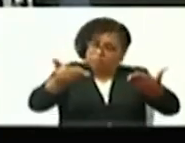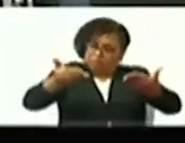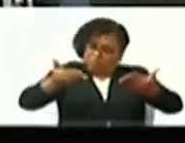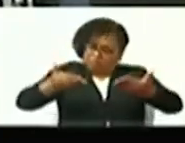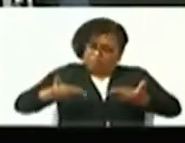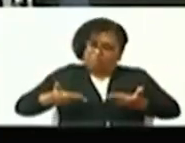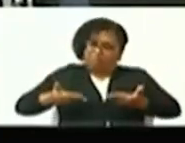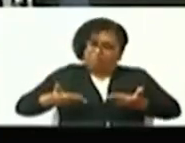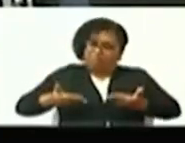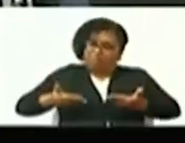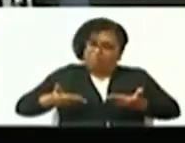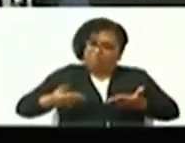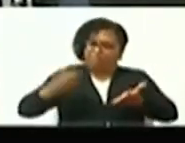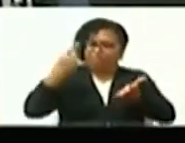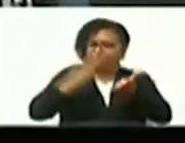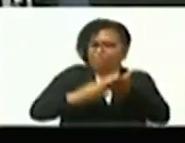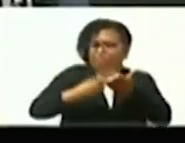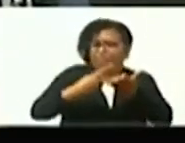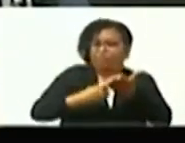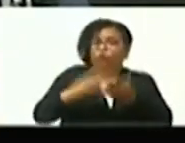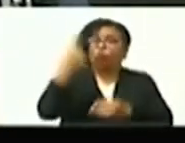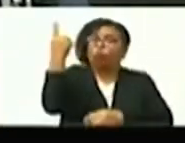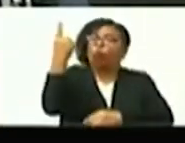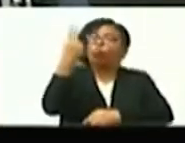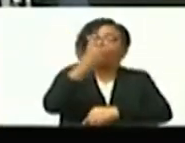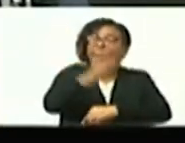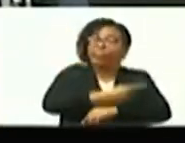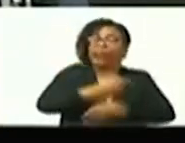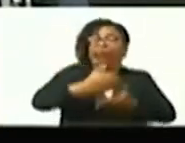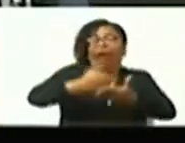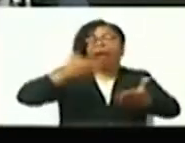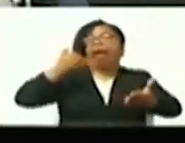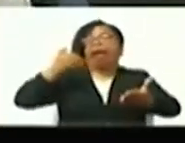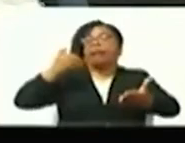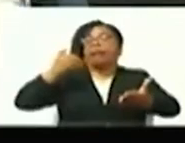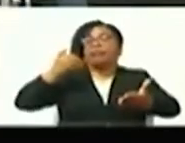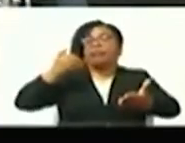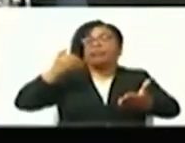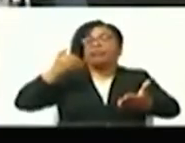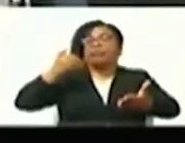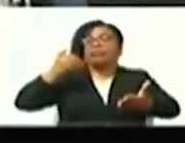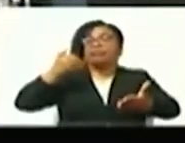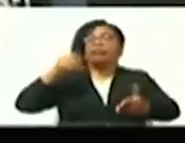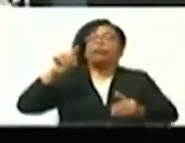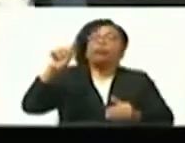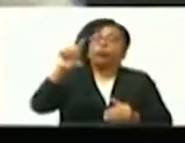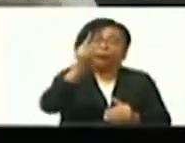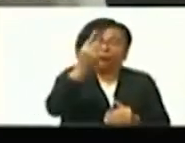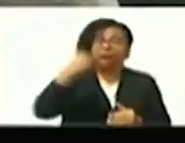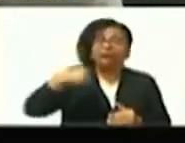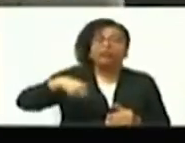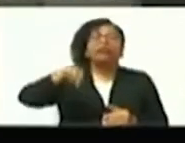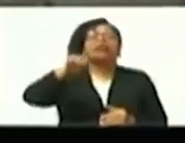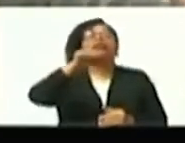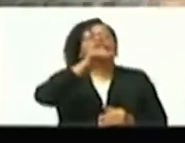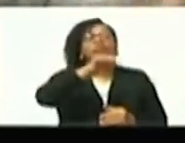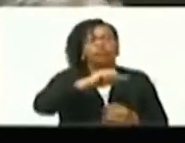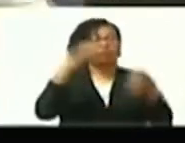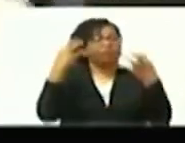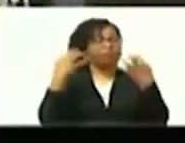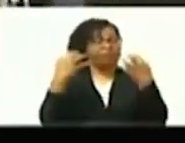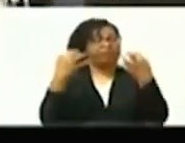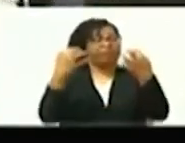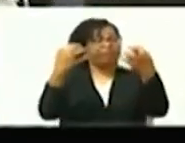por lo menos un día laborable antes. Y que solamente nosotros mismos podemos, como pleno que somos